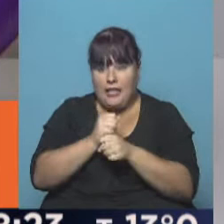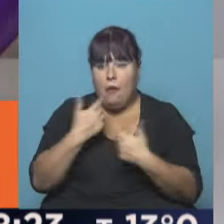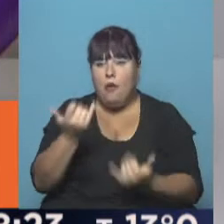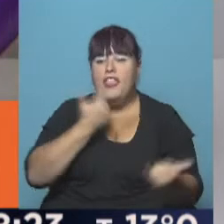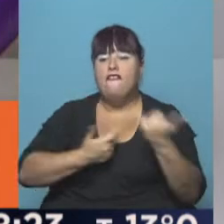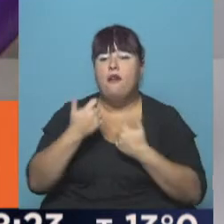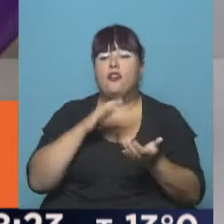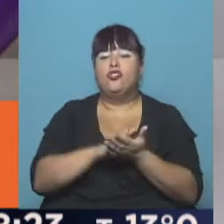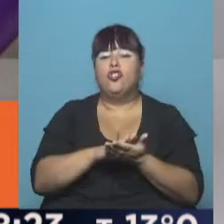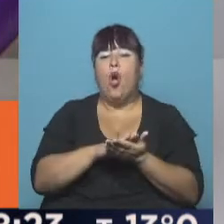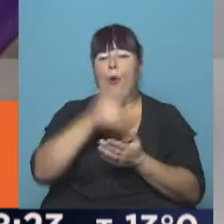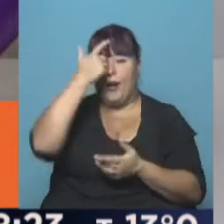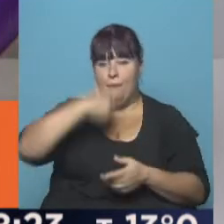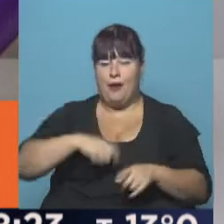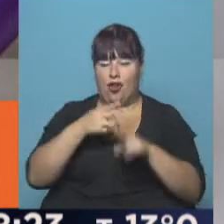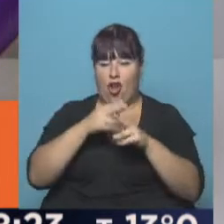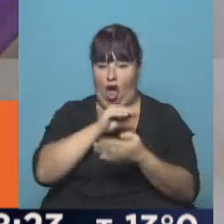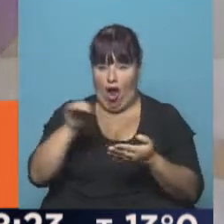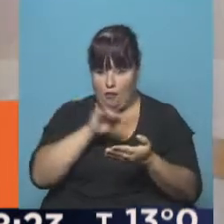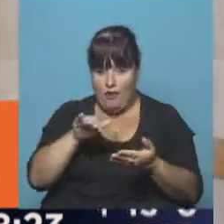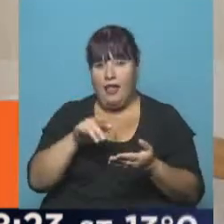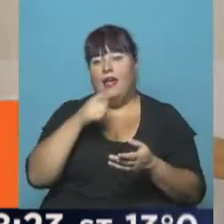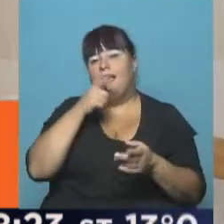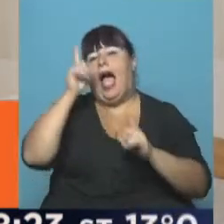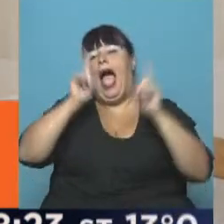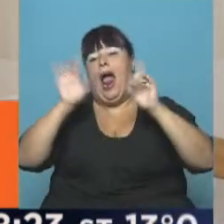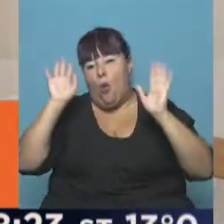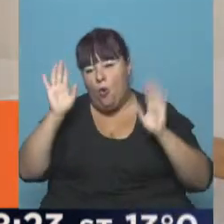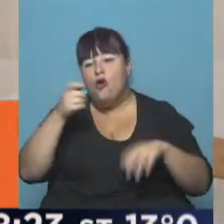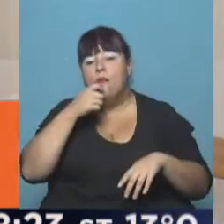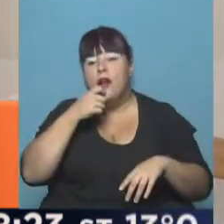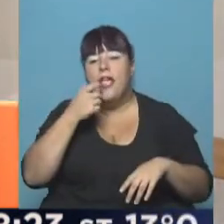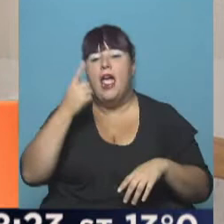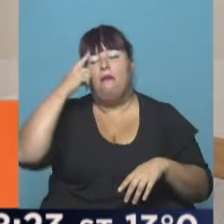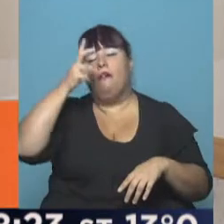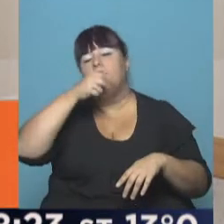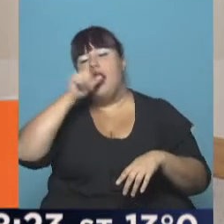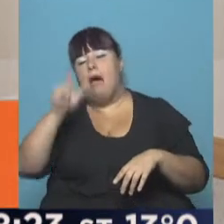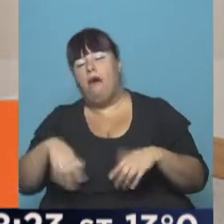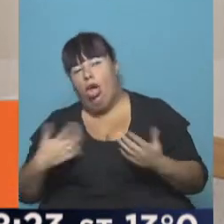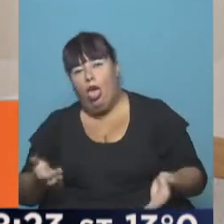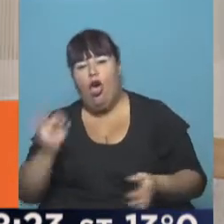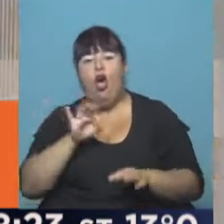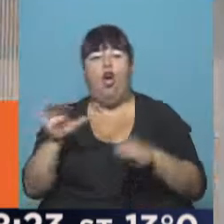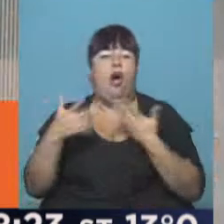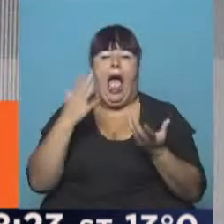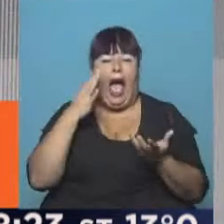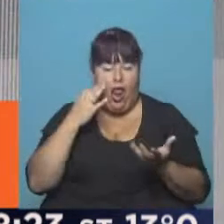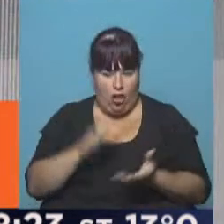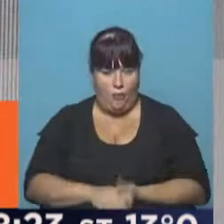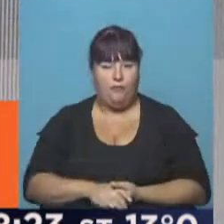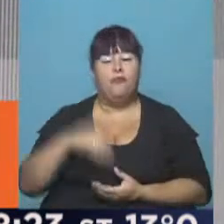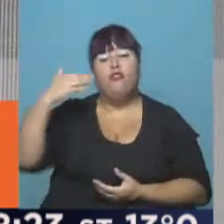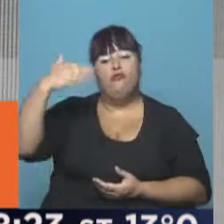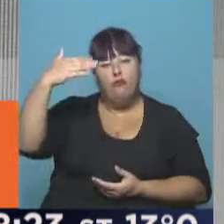también de la identidad del propio paciente en casos excepcionales por ejemplo pérdida de conciencia del paciente o alguna situación así a